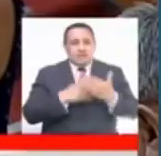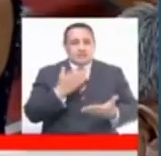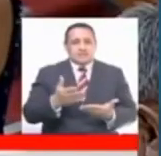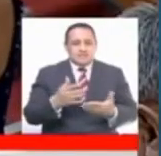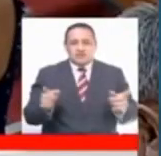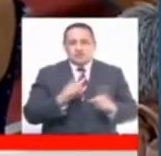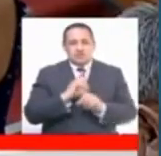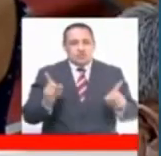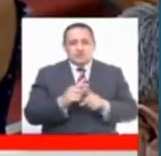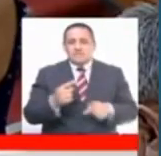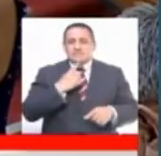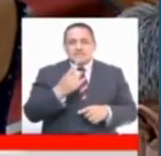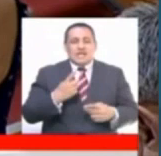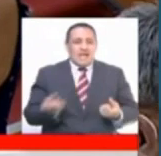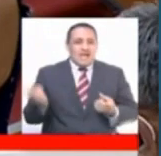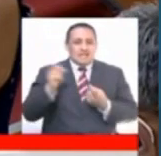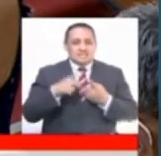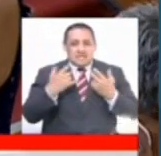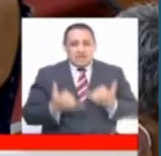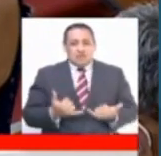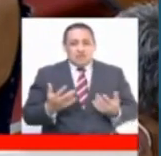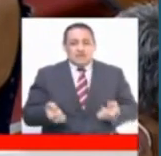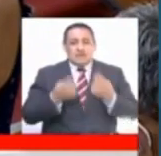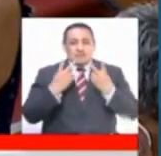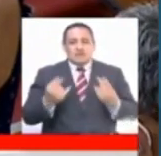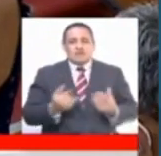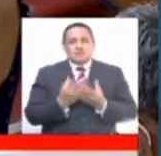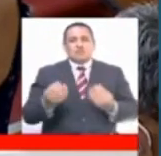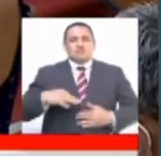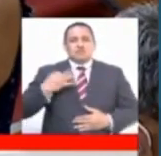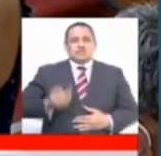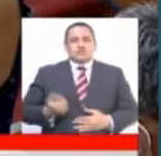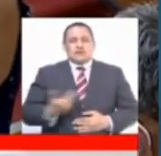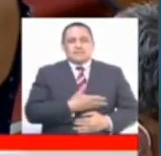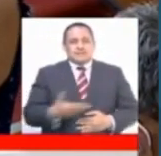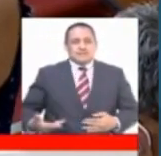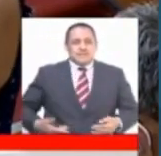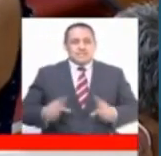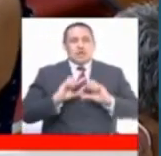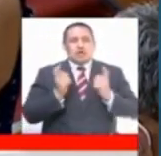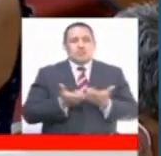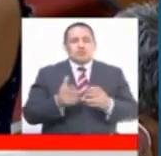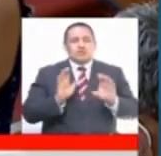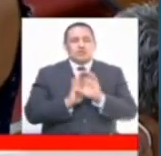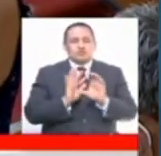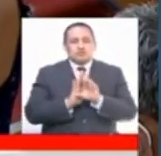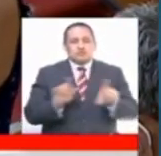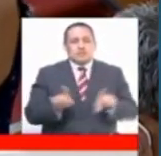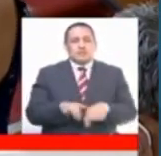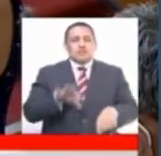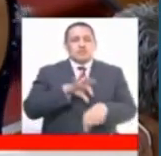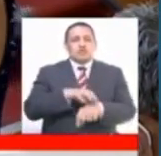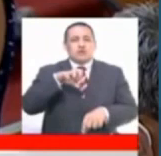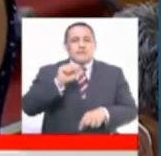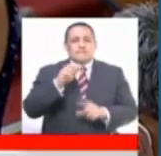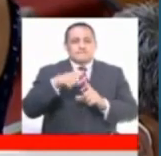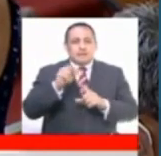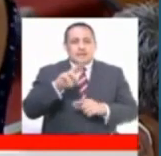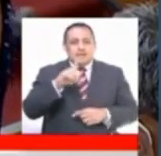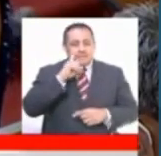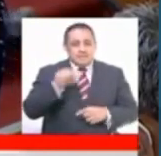que su vehemencia era justificada entonces. No, mire, yo le voy a decir, cuando yo he